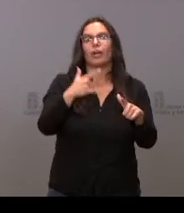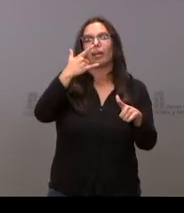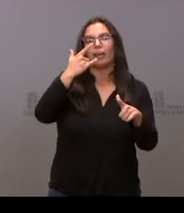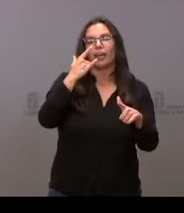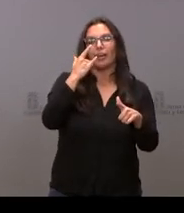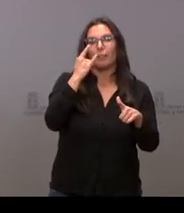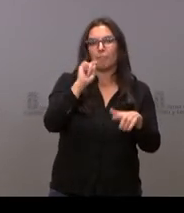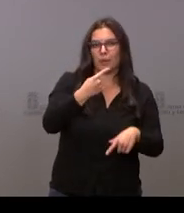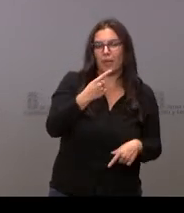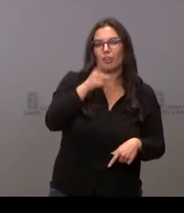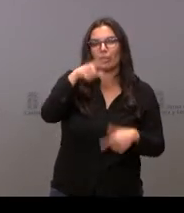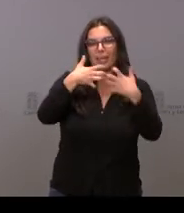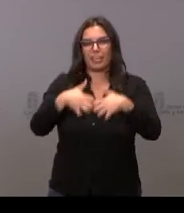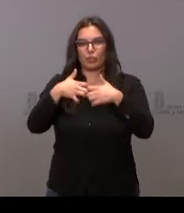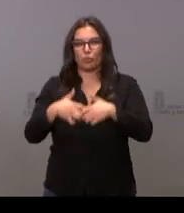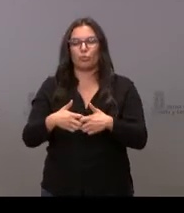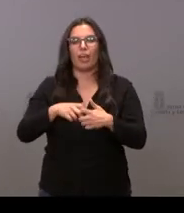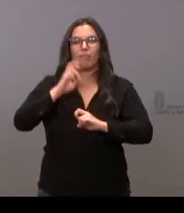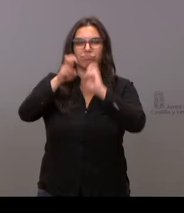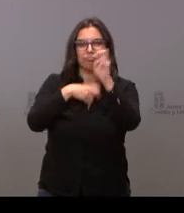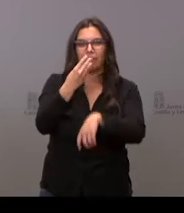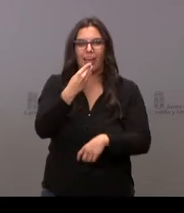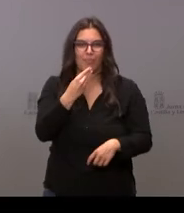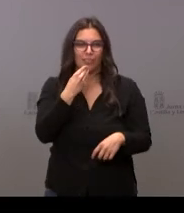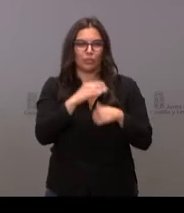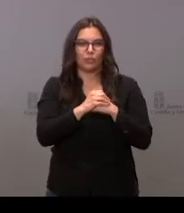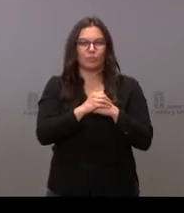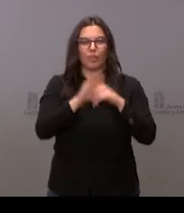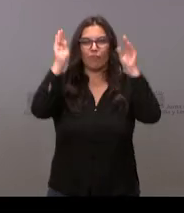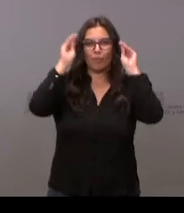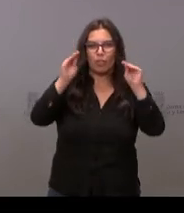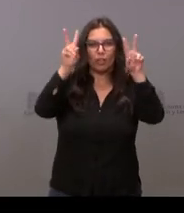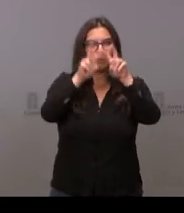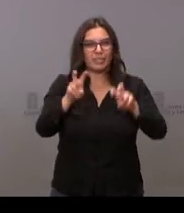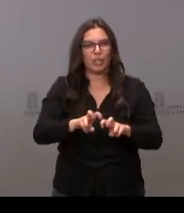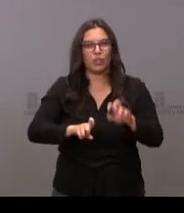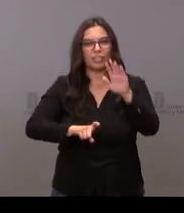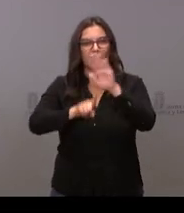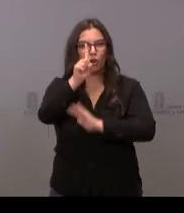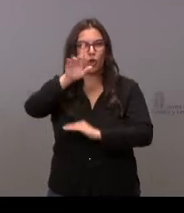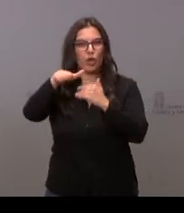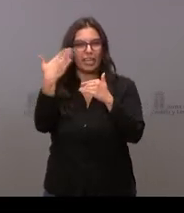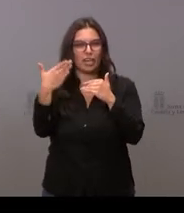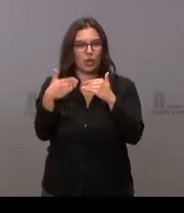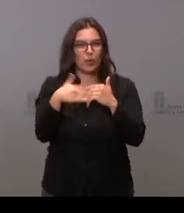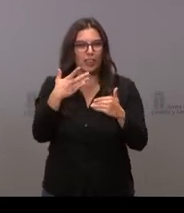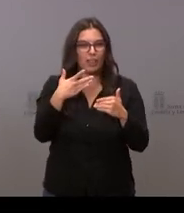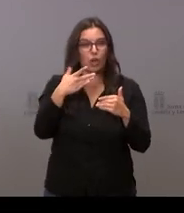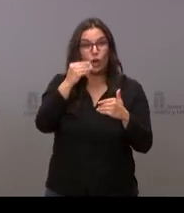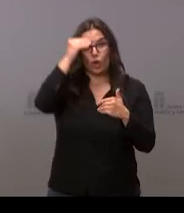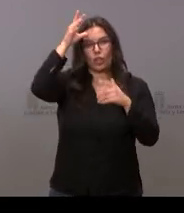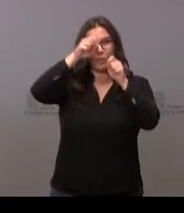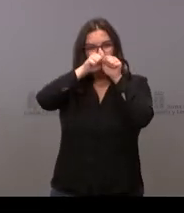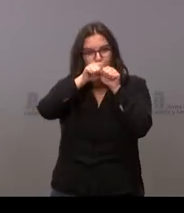en el que creemos formación investigación desarrollo e innovación transferencia del